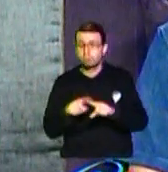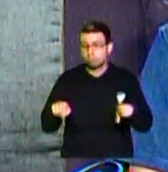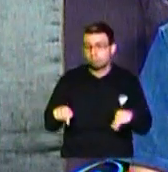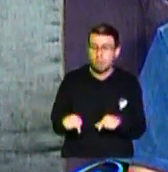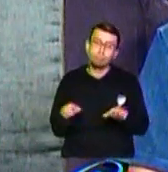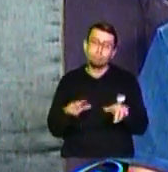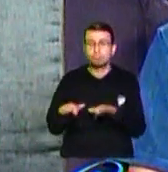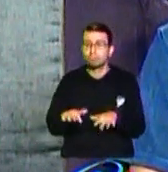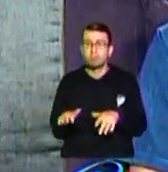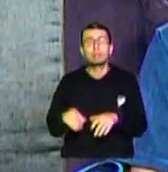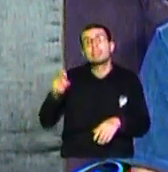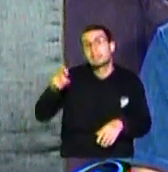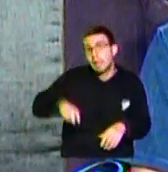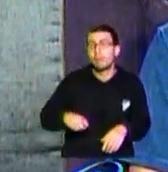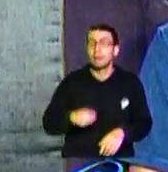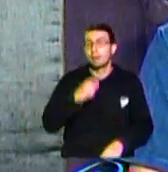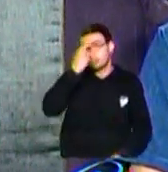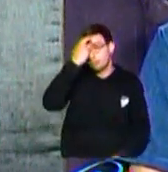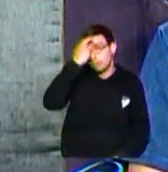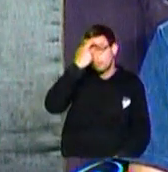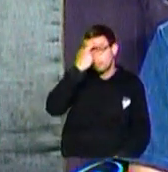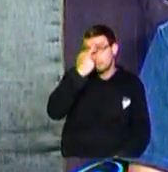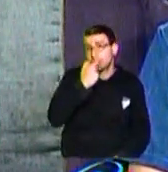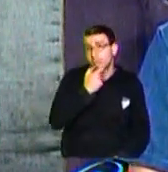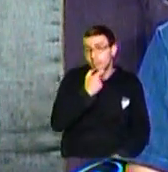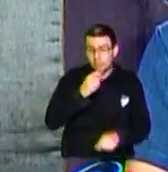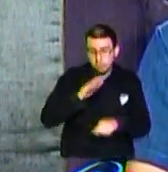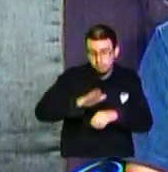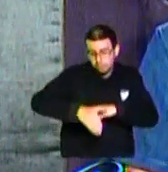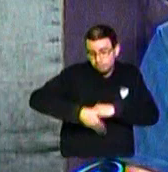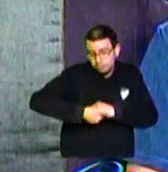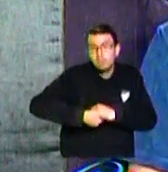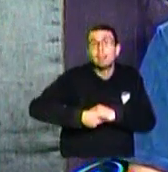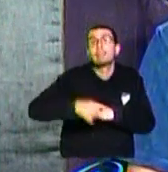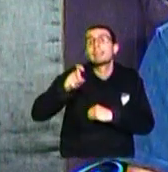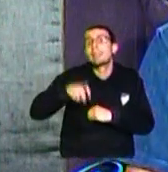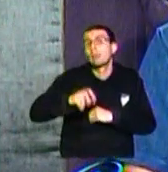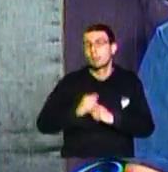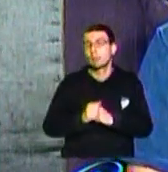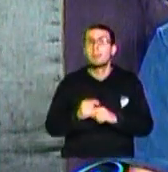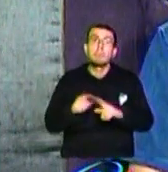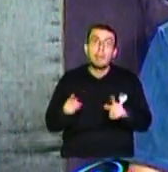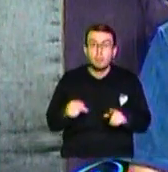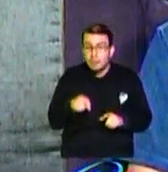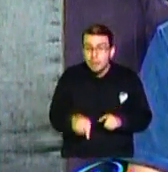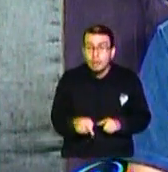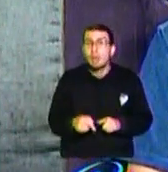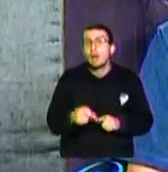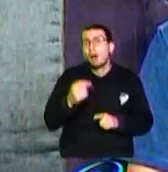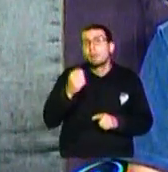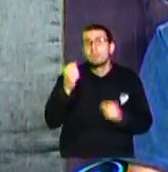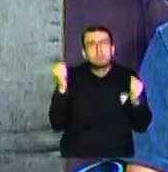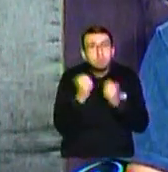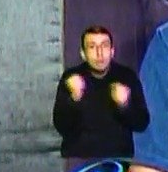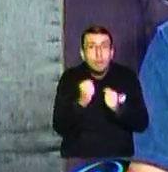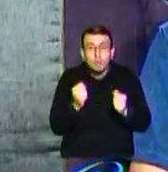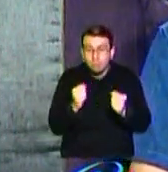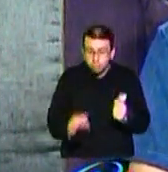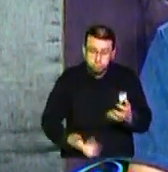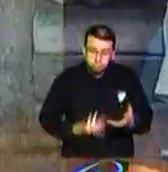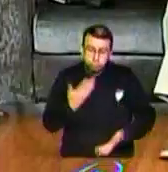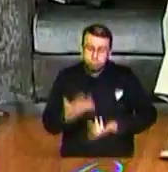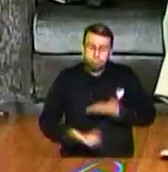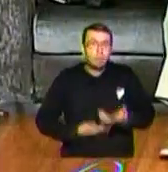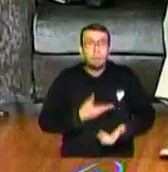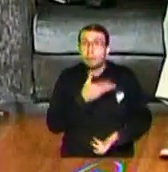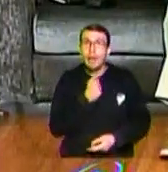pues tiene que usar el protector, pero ahí está alterando esta dinámica vaginal, esta aireación, esta oxigenación